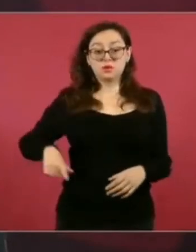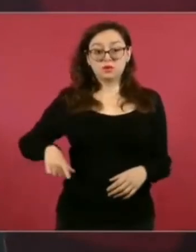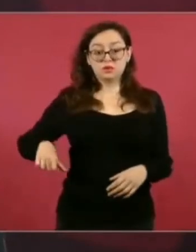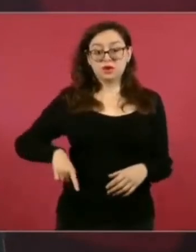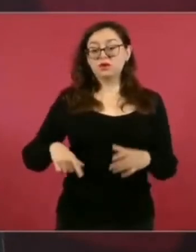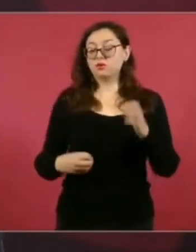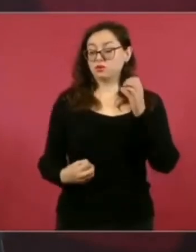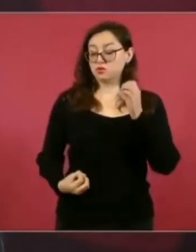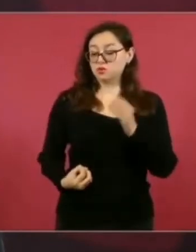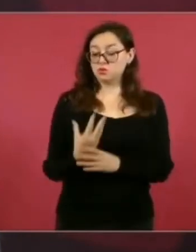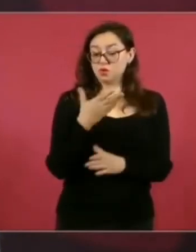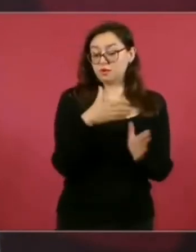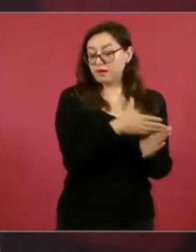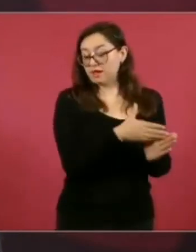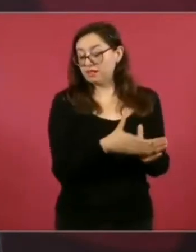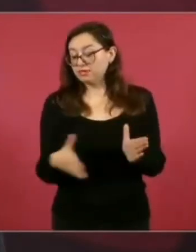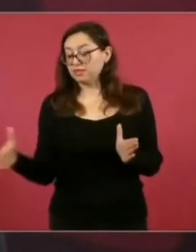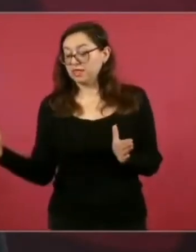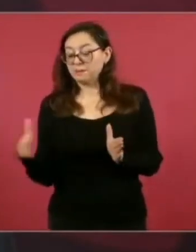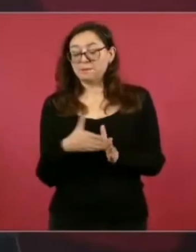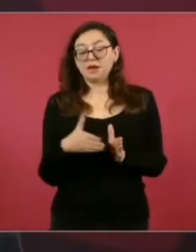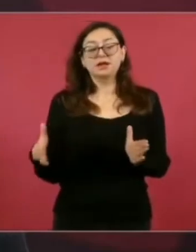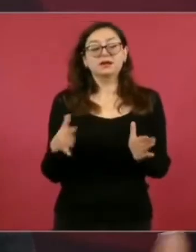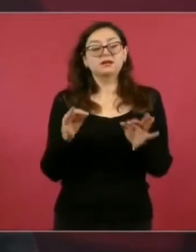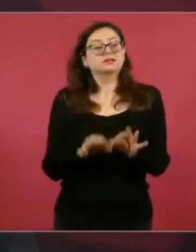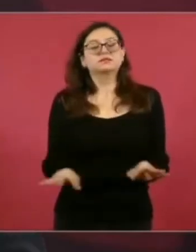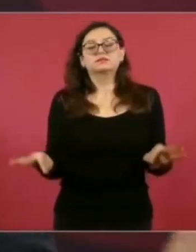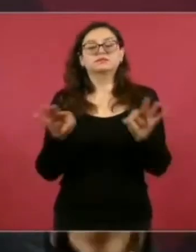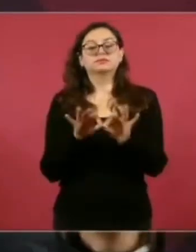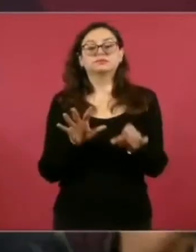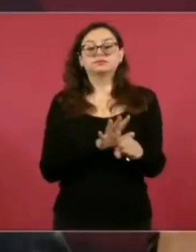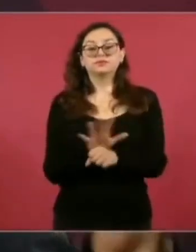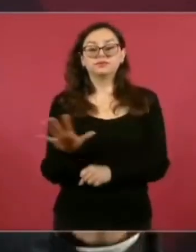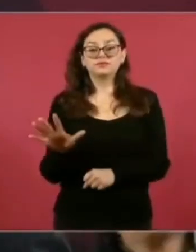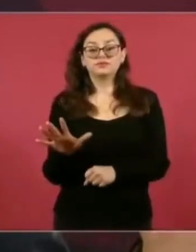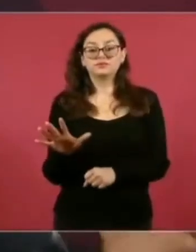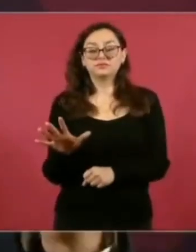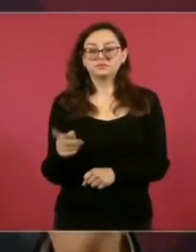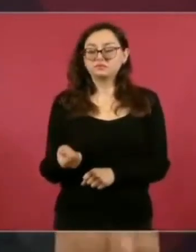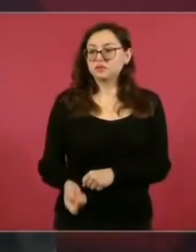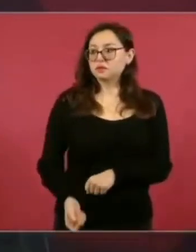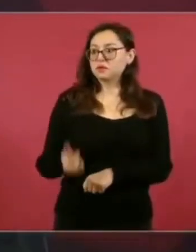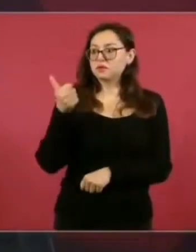de la vida pública es que hay mucha información,